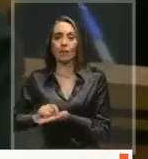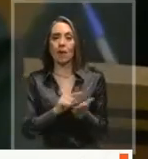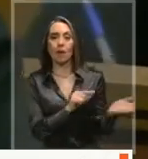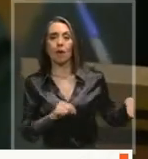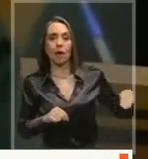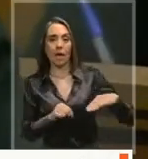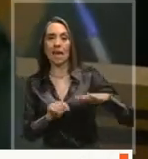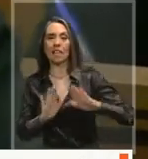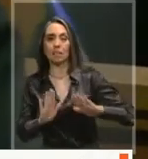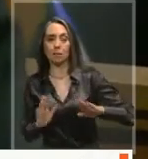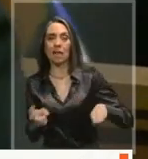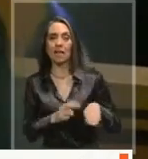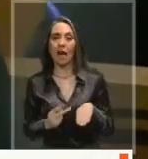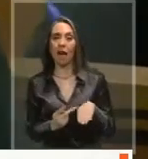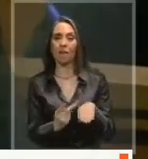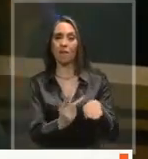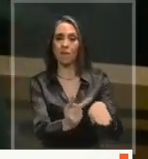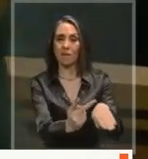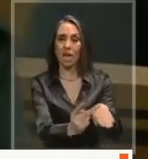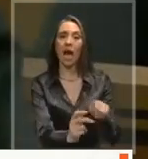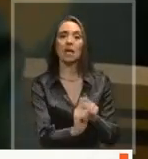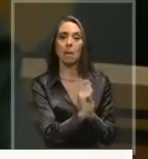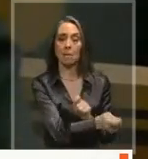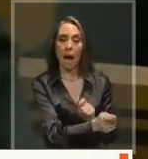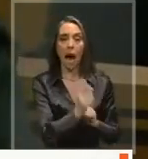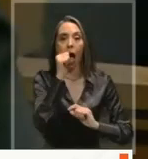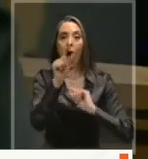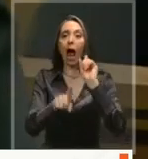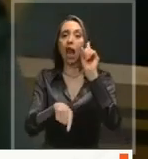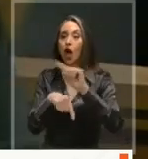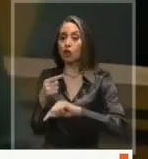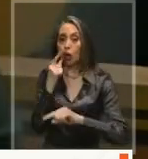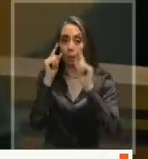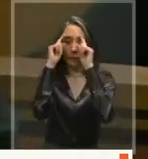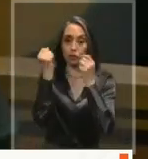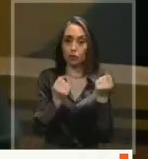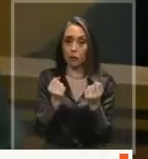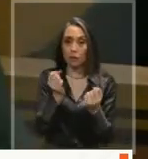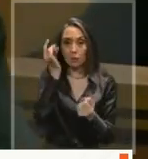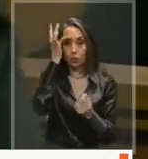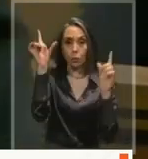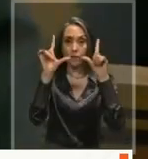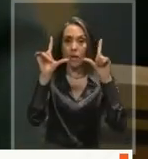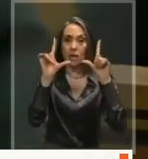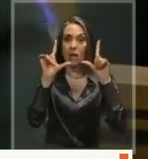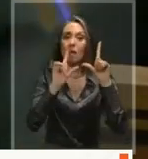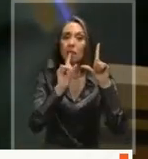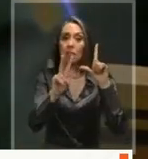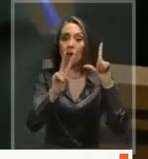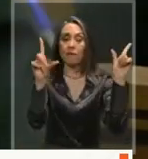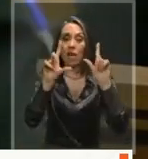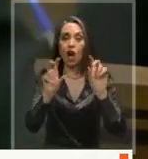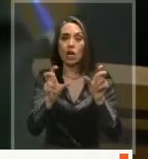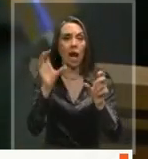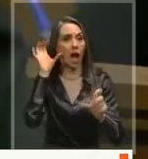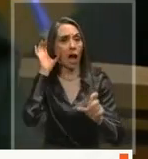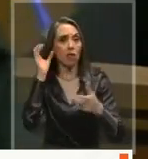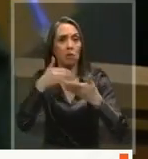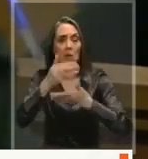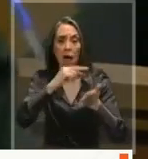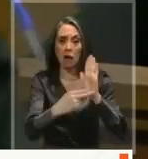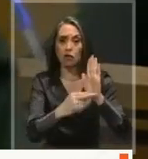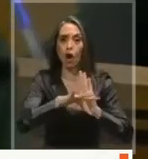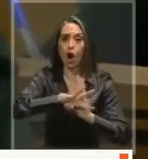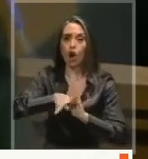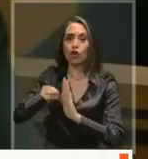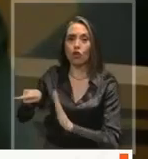que todo el viaje va a ser pagado. Luego, el día siguiente, me entero por los medios de comunicación que había habido un robo en el